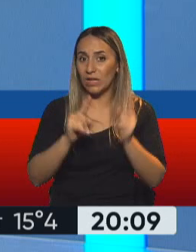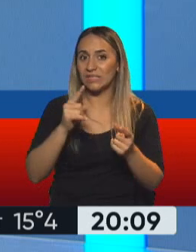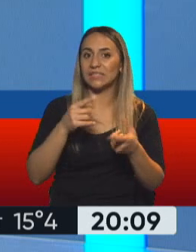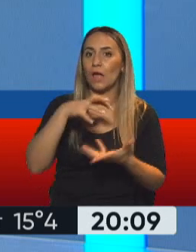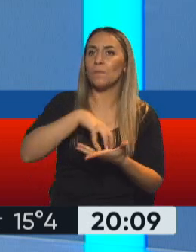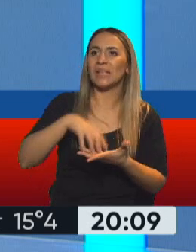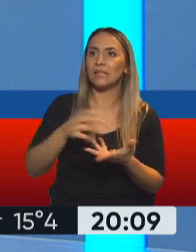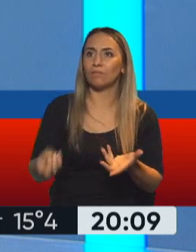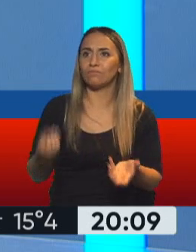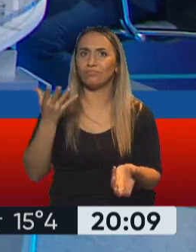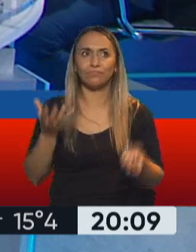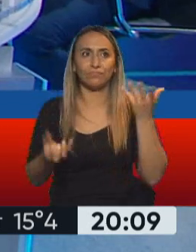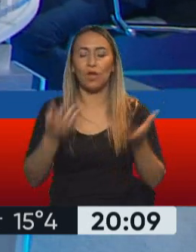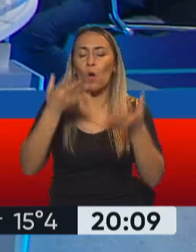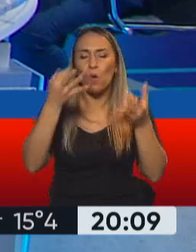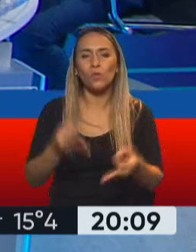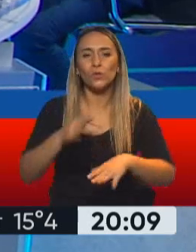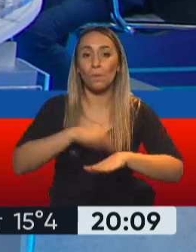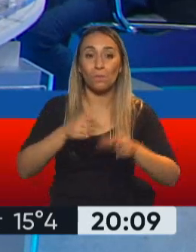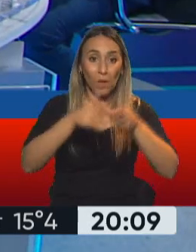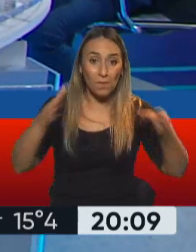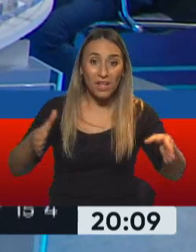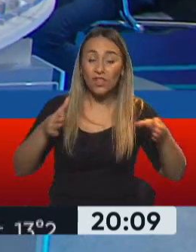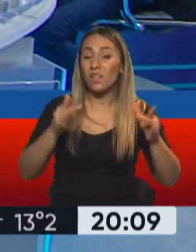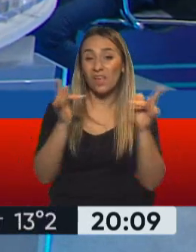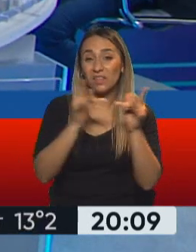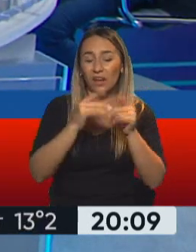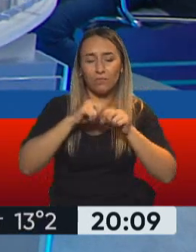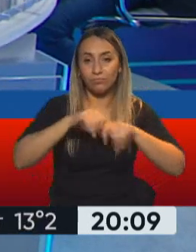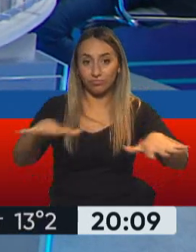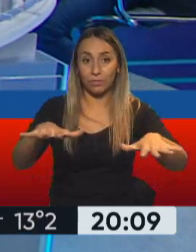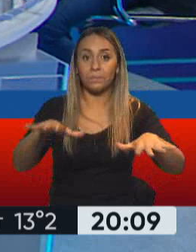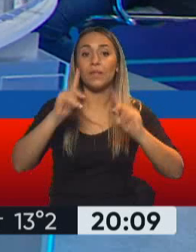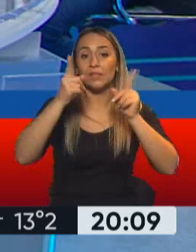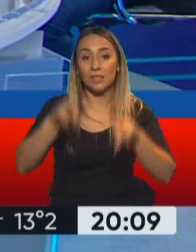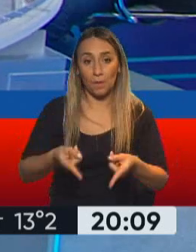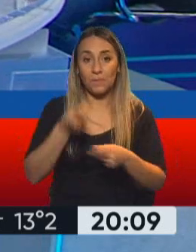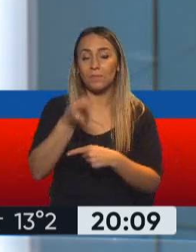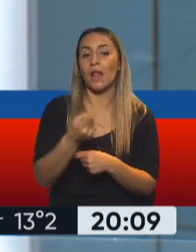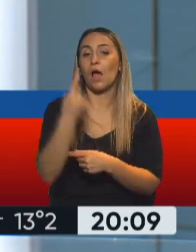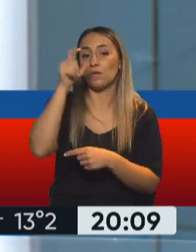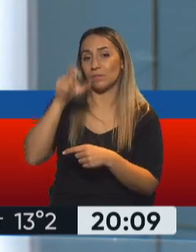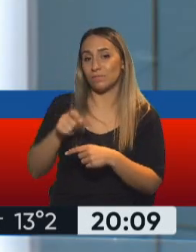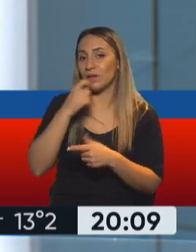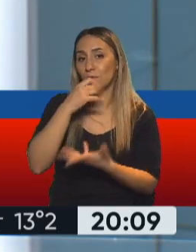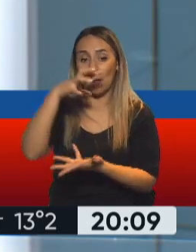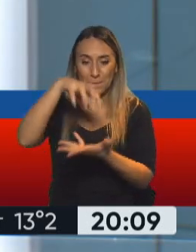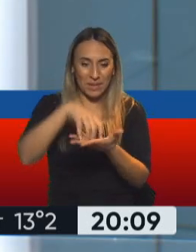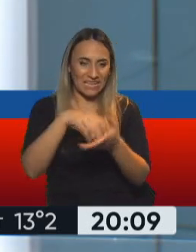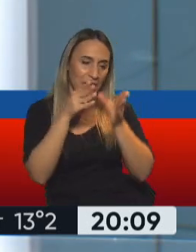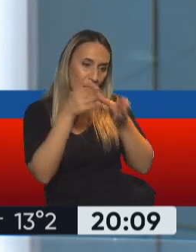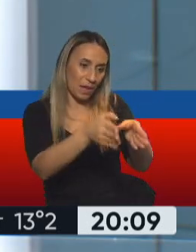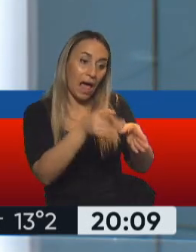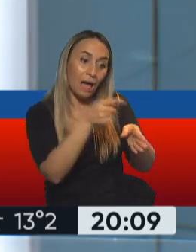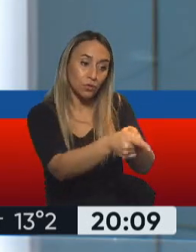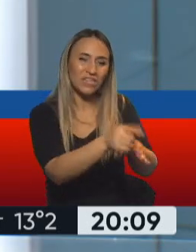en la era de las redes sociales. Bueno, la estrategia comercial apunta directamente a un usuario en particular, ¿no? Esta idea de que la empresa se dirige a vos y a nada